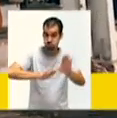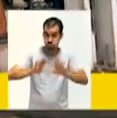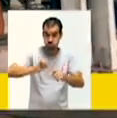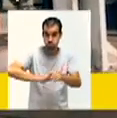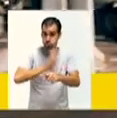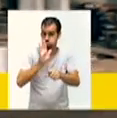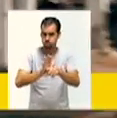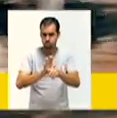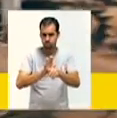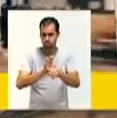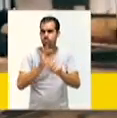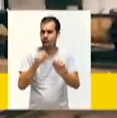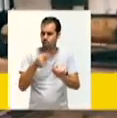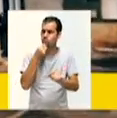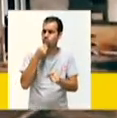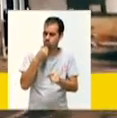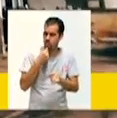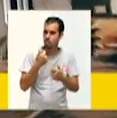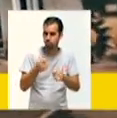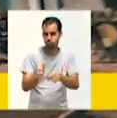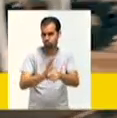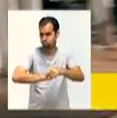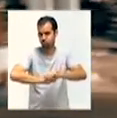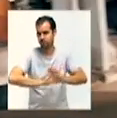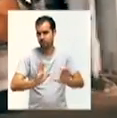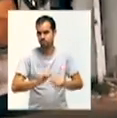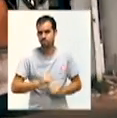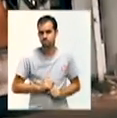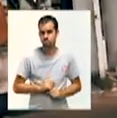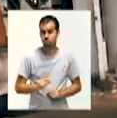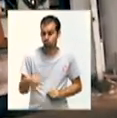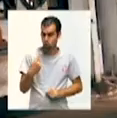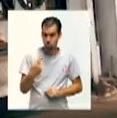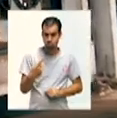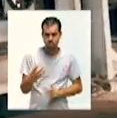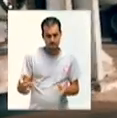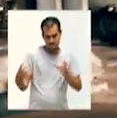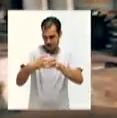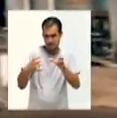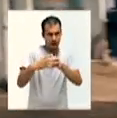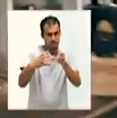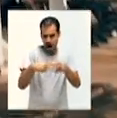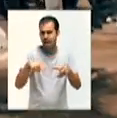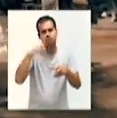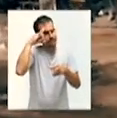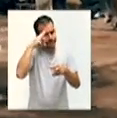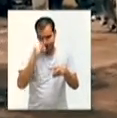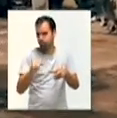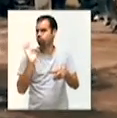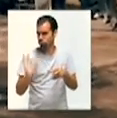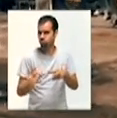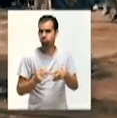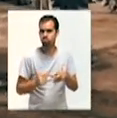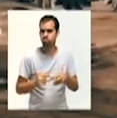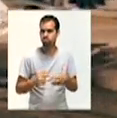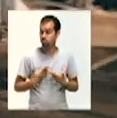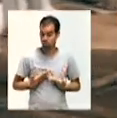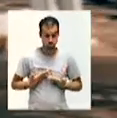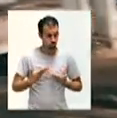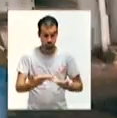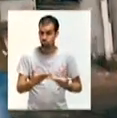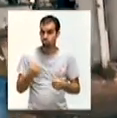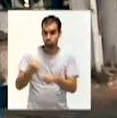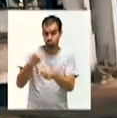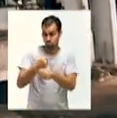diferente a la victoria. Crecer, sí, juntar voluntades, fuerzas, corazones, derrochar ingenio, consagrar esfuerzos